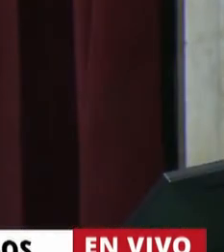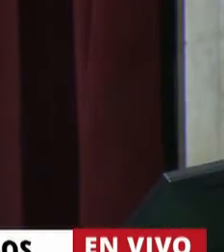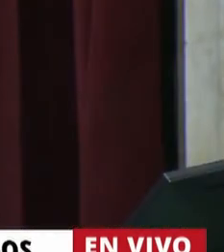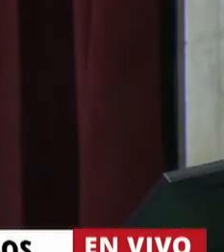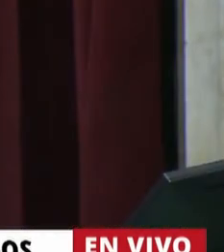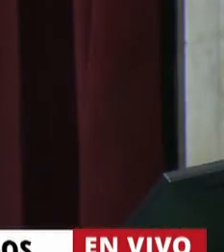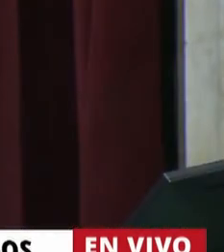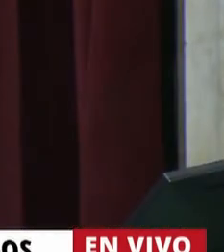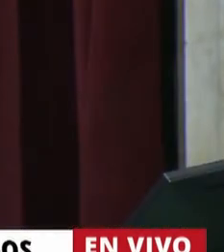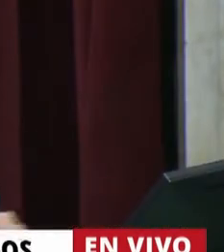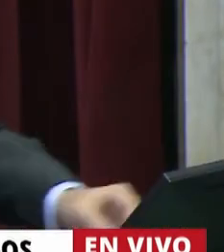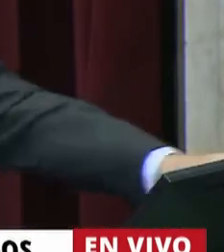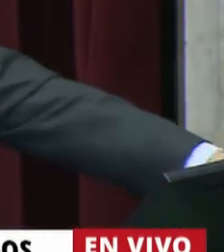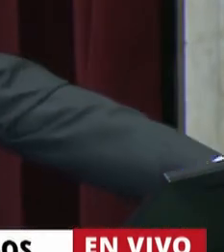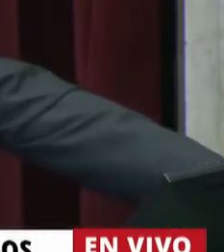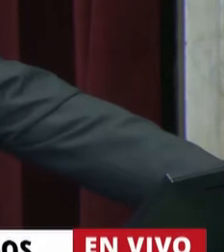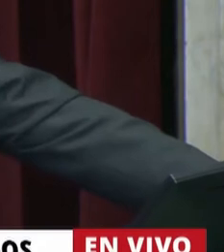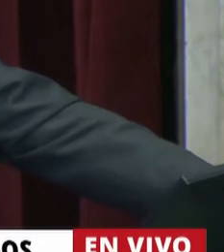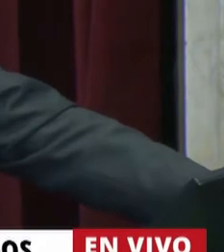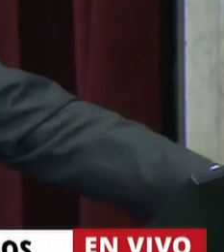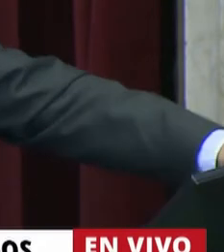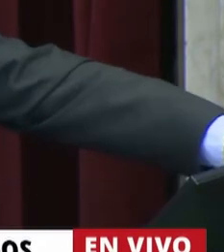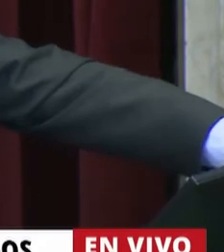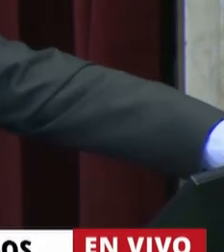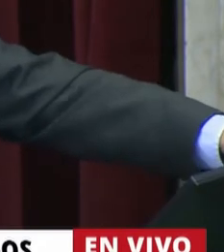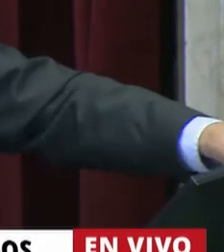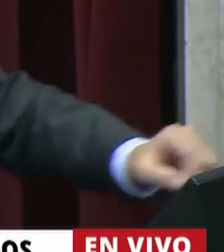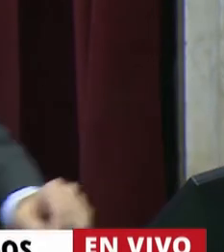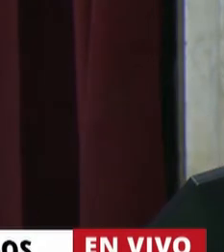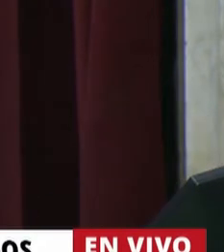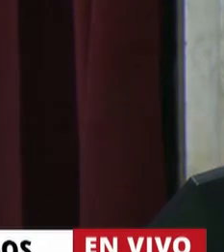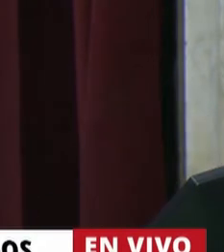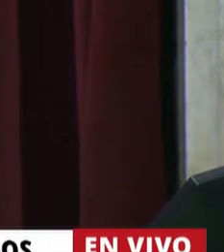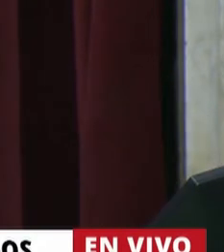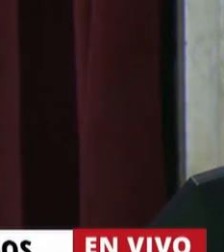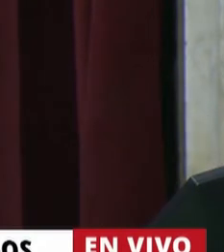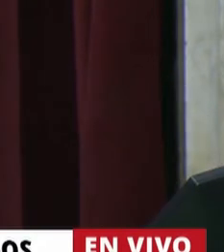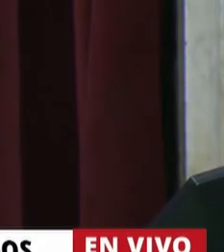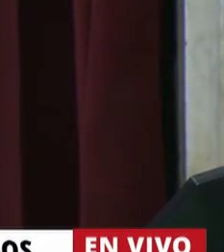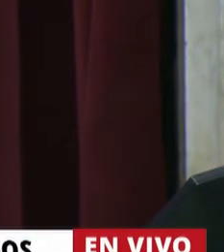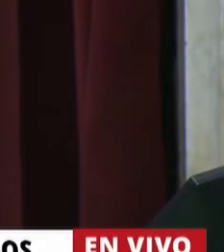Le voy a tomar el voto a los 9 diputados que aparecen